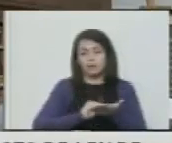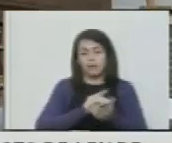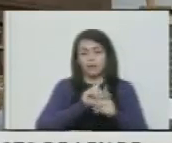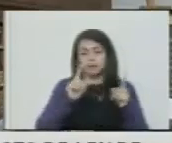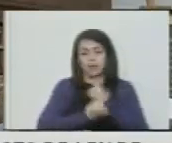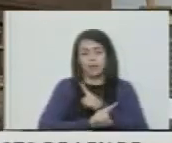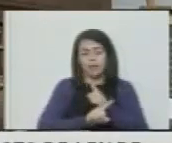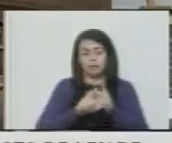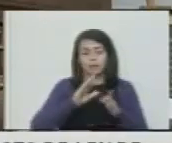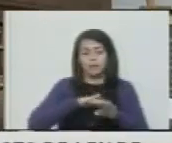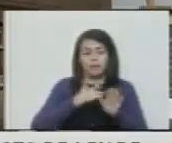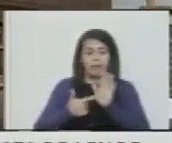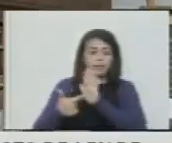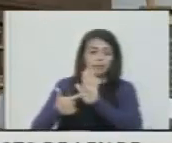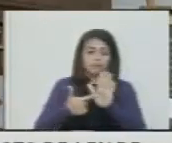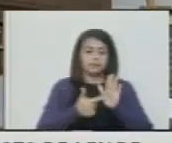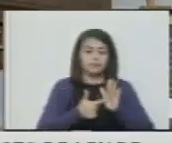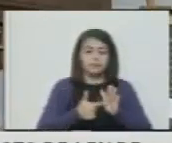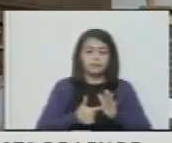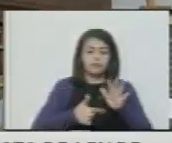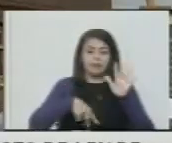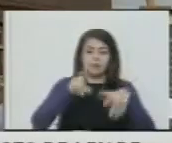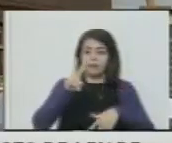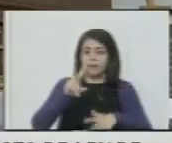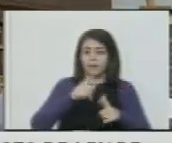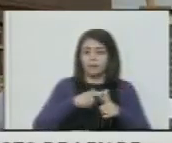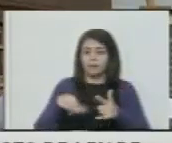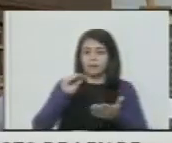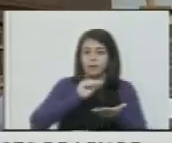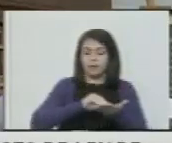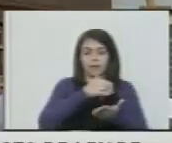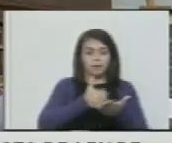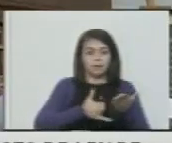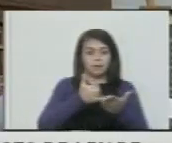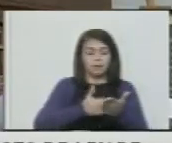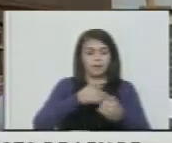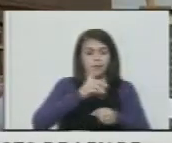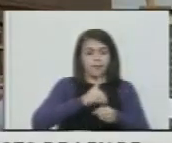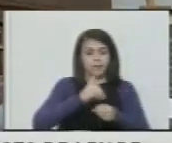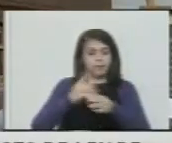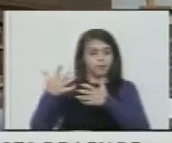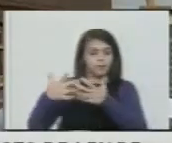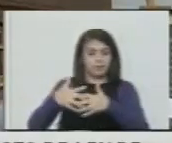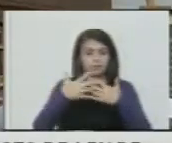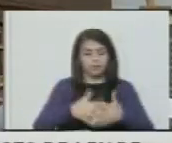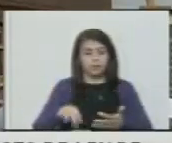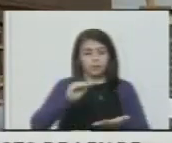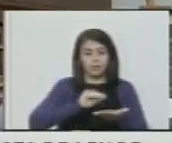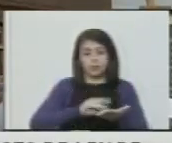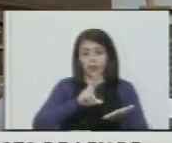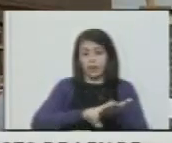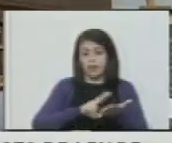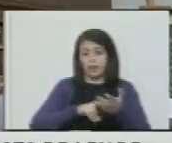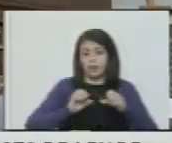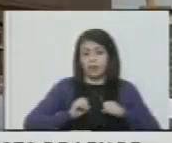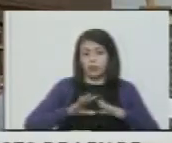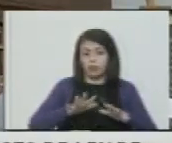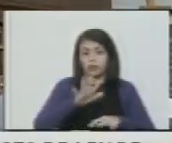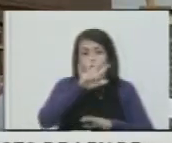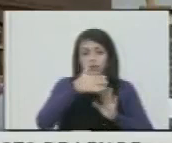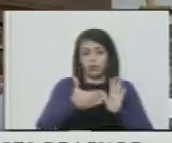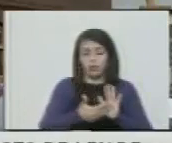veces el tipo de cambio de referencia. 12. Por la inscripción en el registro de empresas de reaseguro